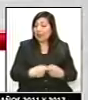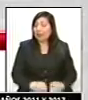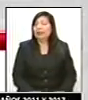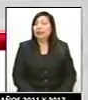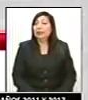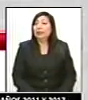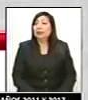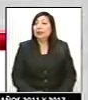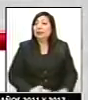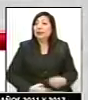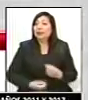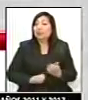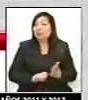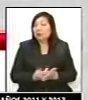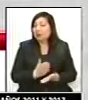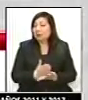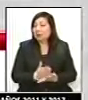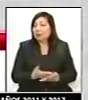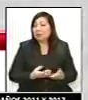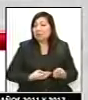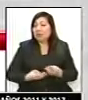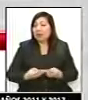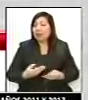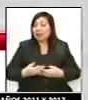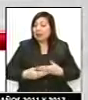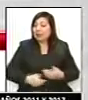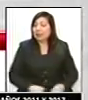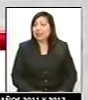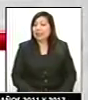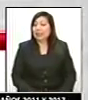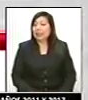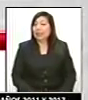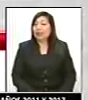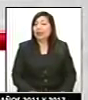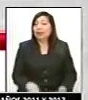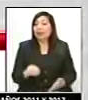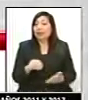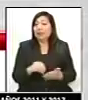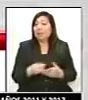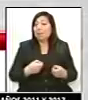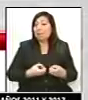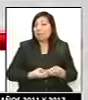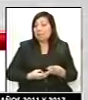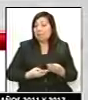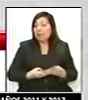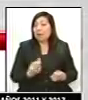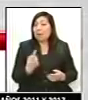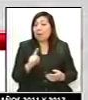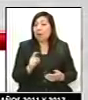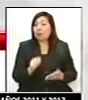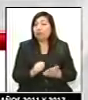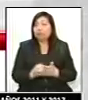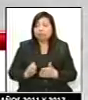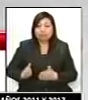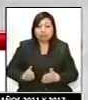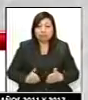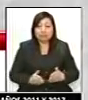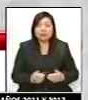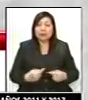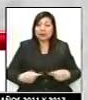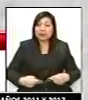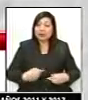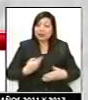se tiene que el precio promedio del mercado de generación, se considera el mercado de generación porque en la licitación